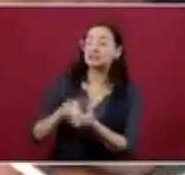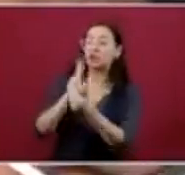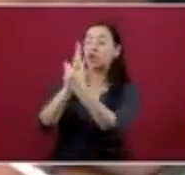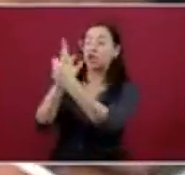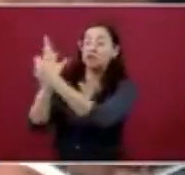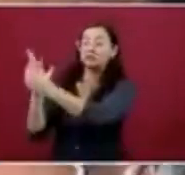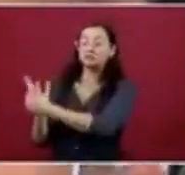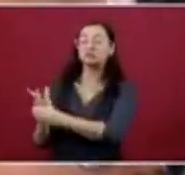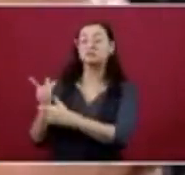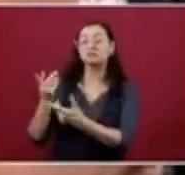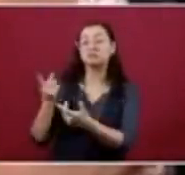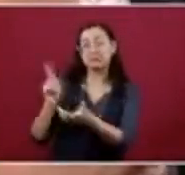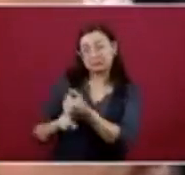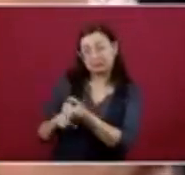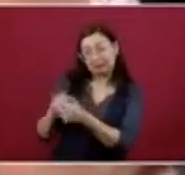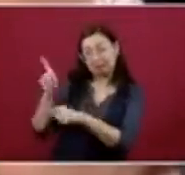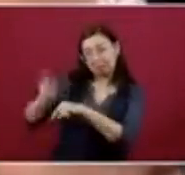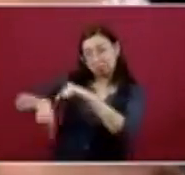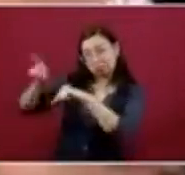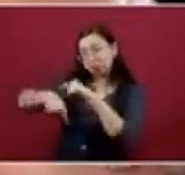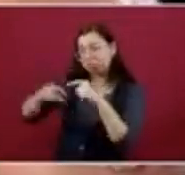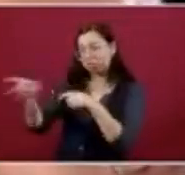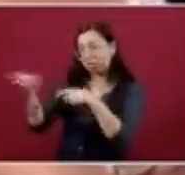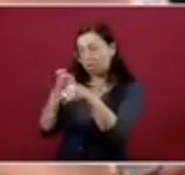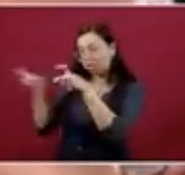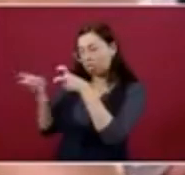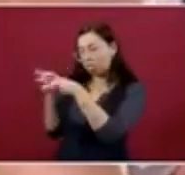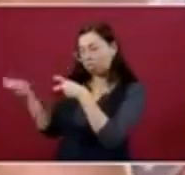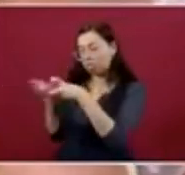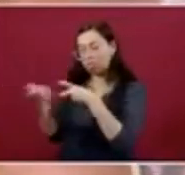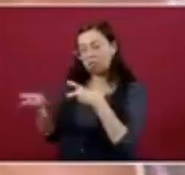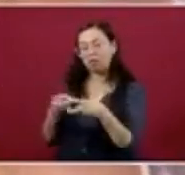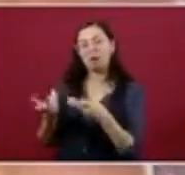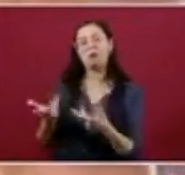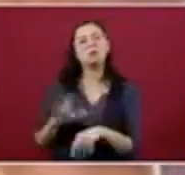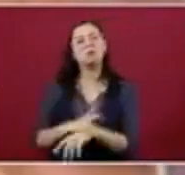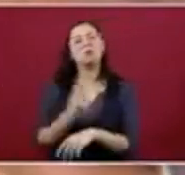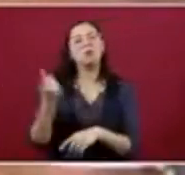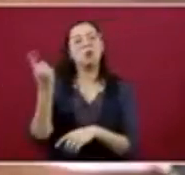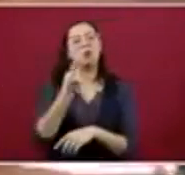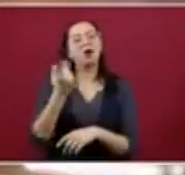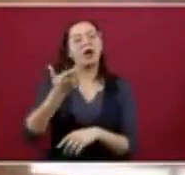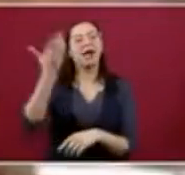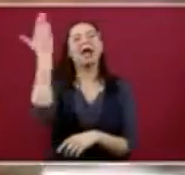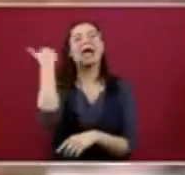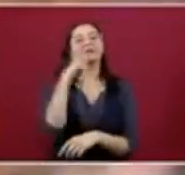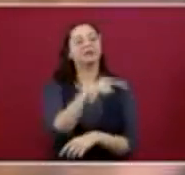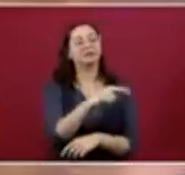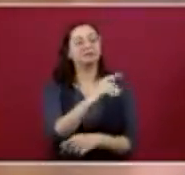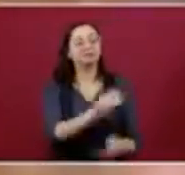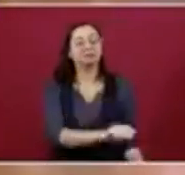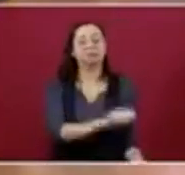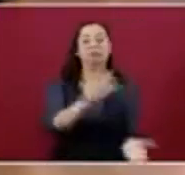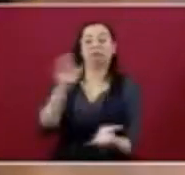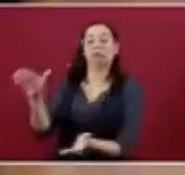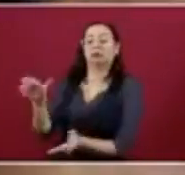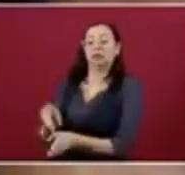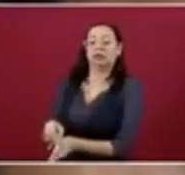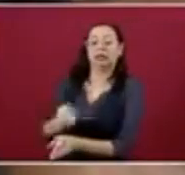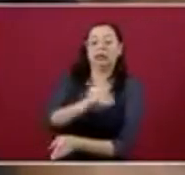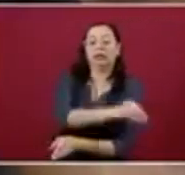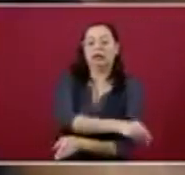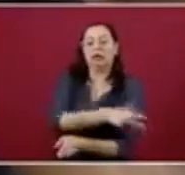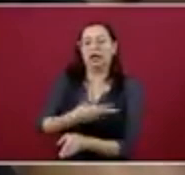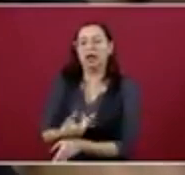porque prácticamente fue una simulación la que se hizo cuando se entregaron al Archivo General de la Nación. En efecto, quienes estuvieron bajo el